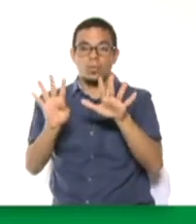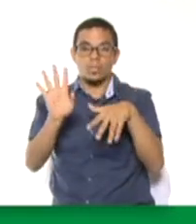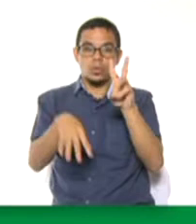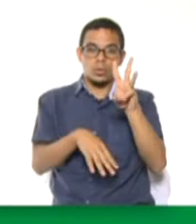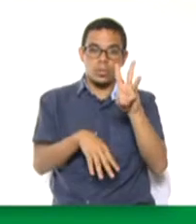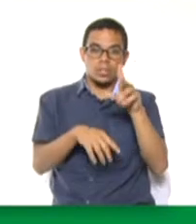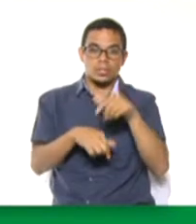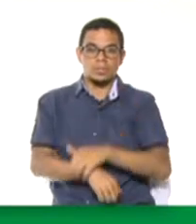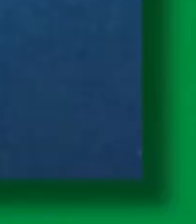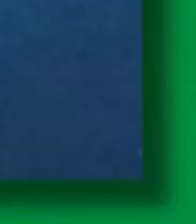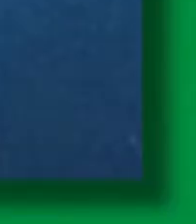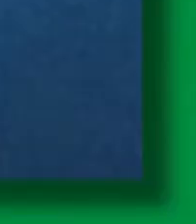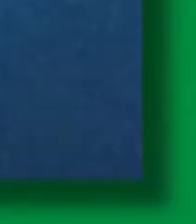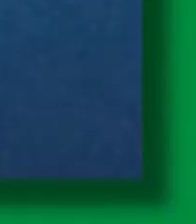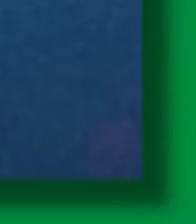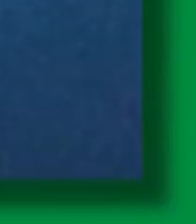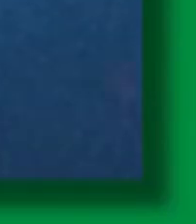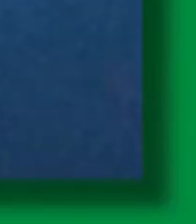Maracaibo.